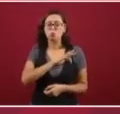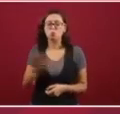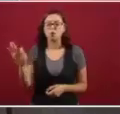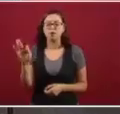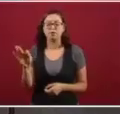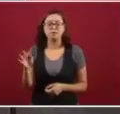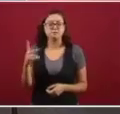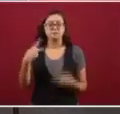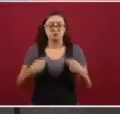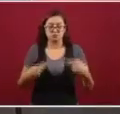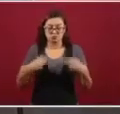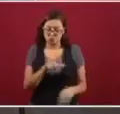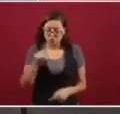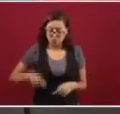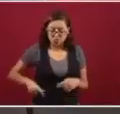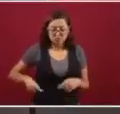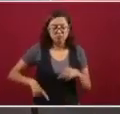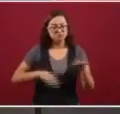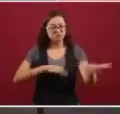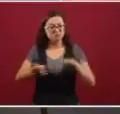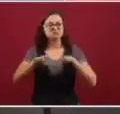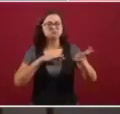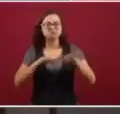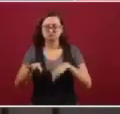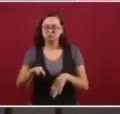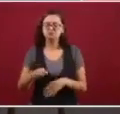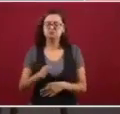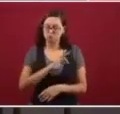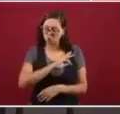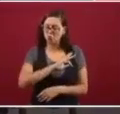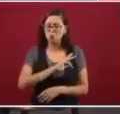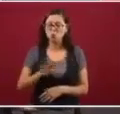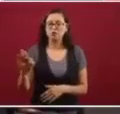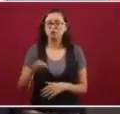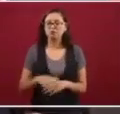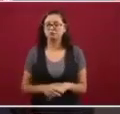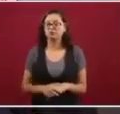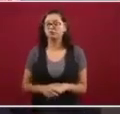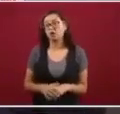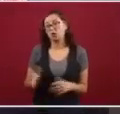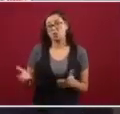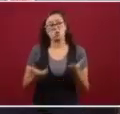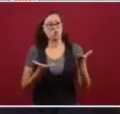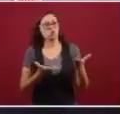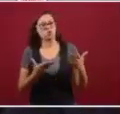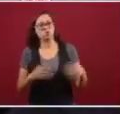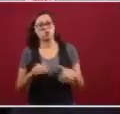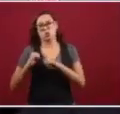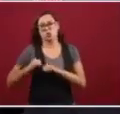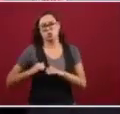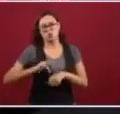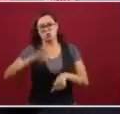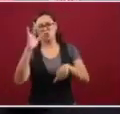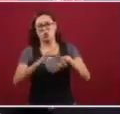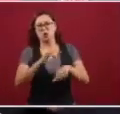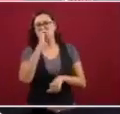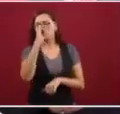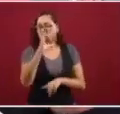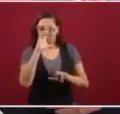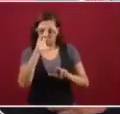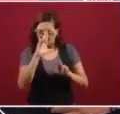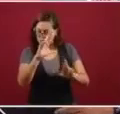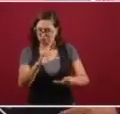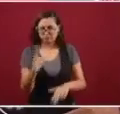los servidores públicos. Ya se acabó aquello de que no se podía tocar al intocable. Presidente, pero fueron justos,